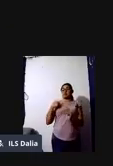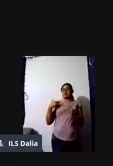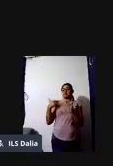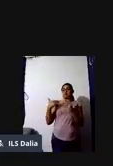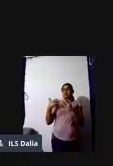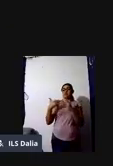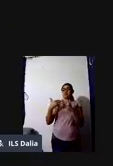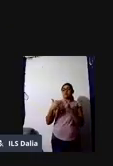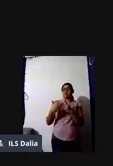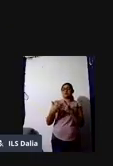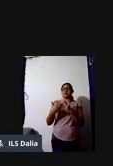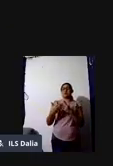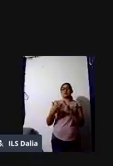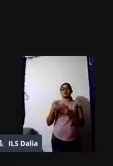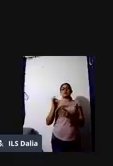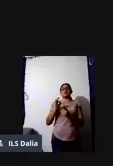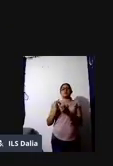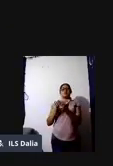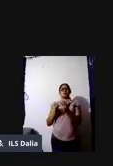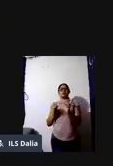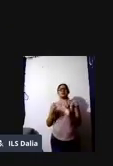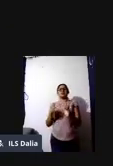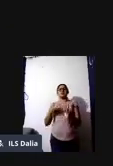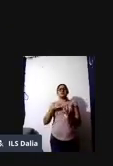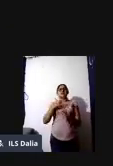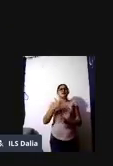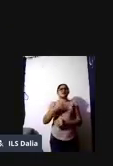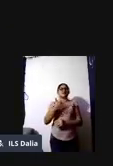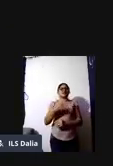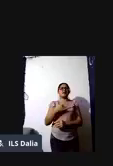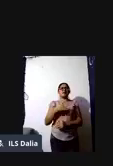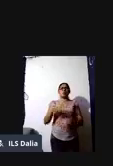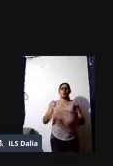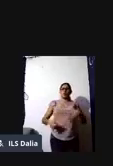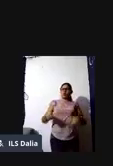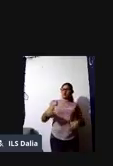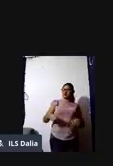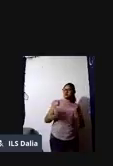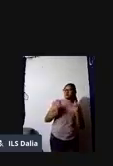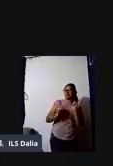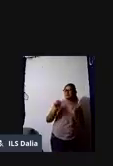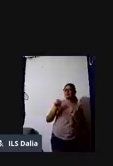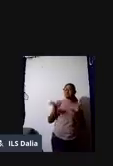les ha ocasionado o que les ha creado un disgusto o